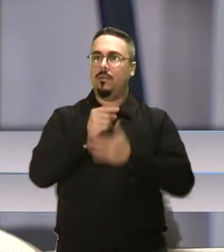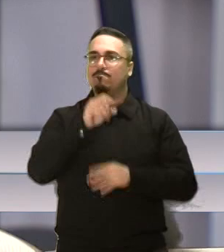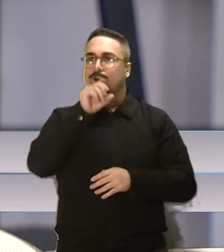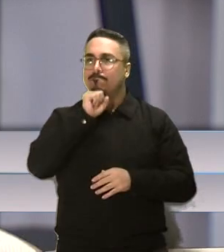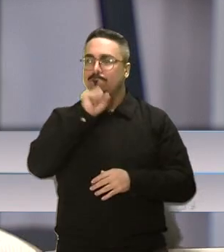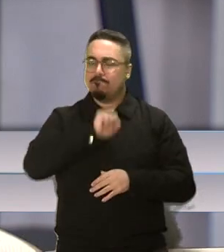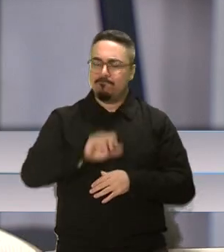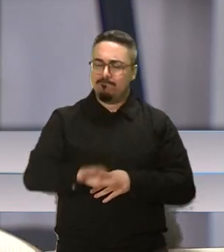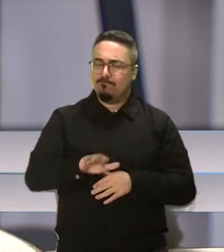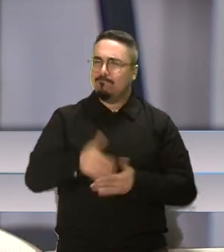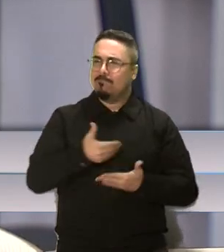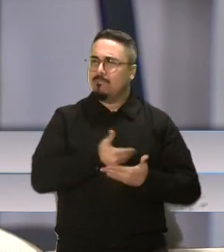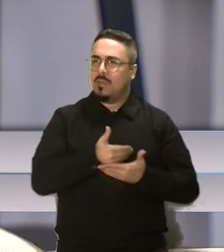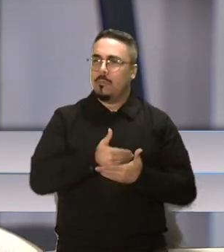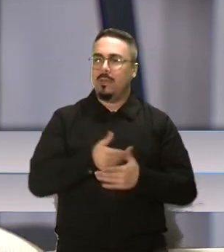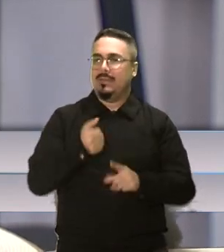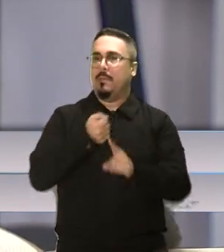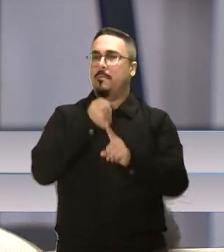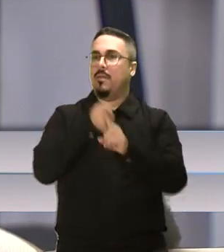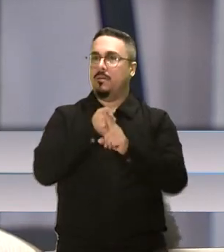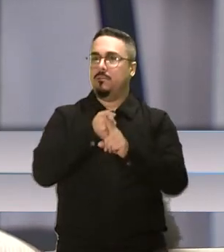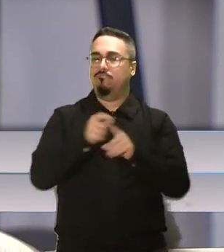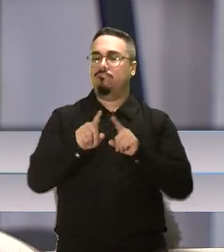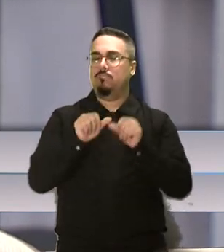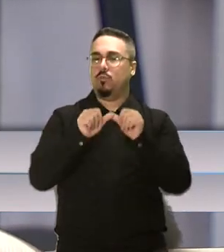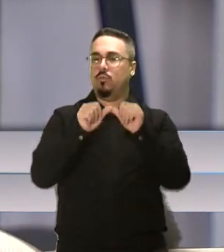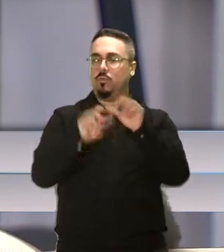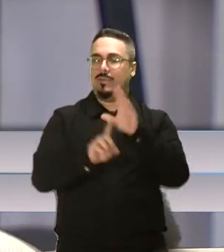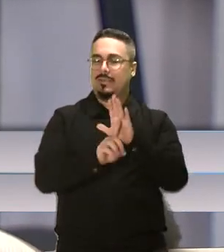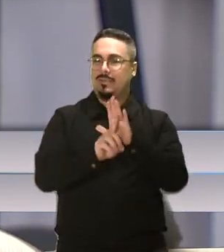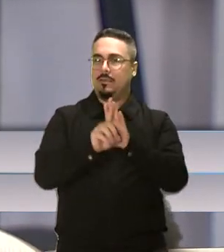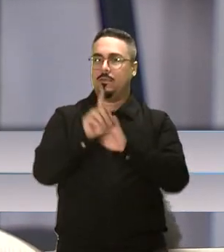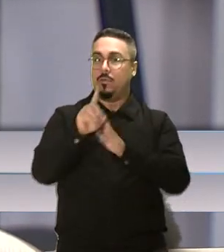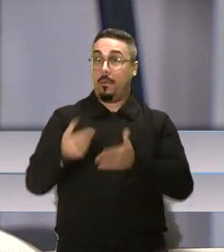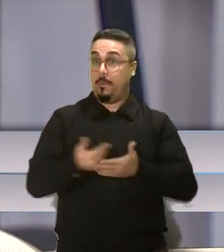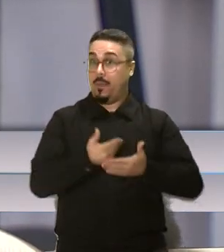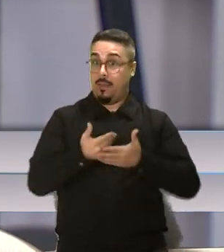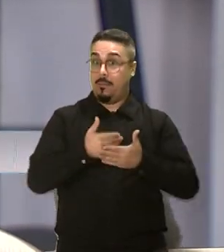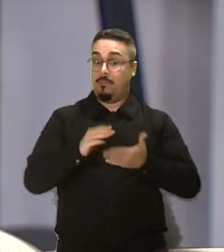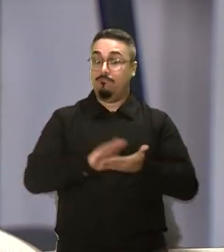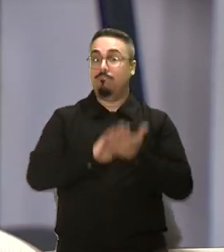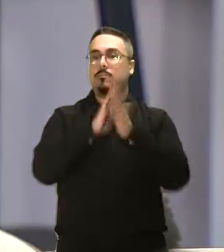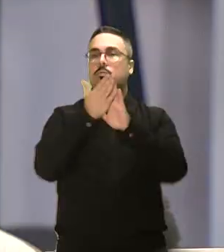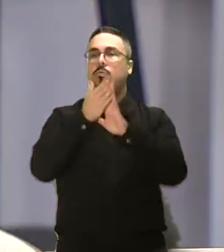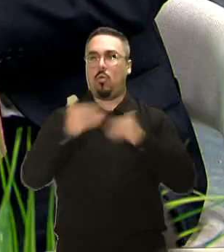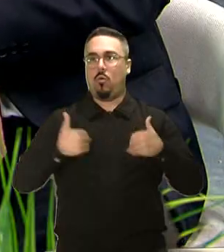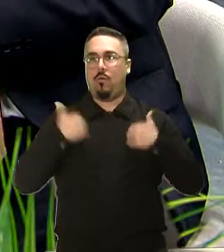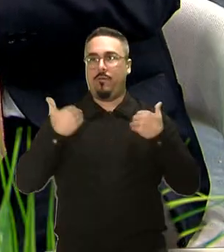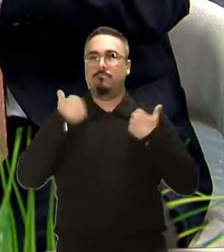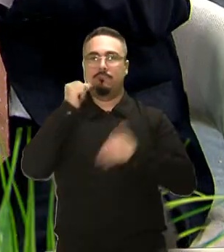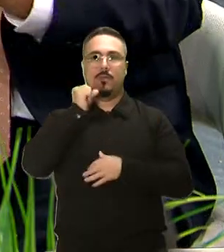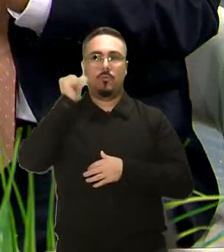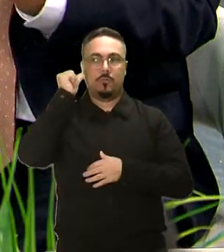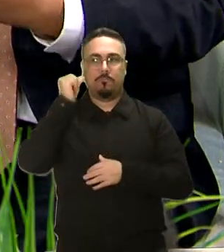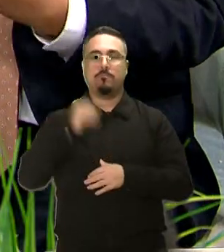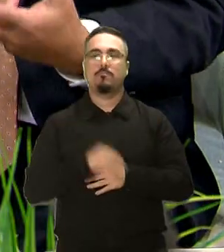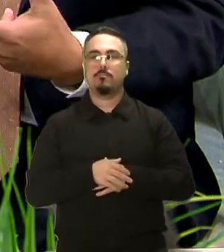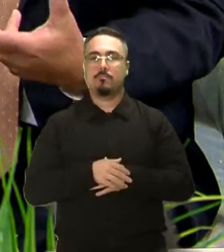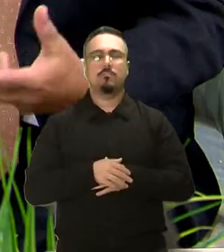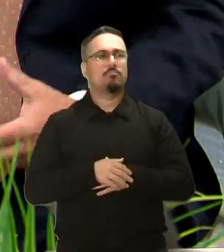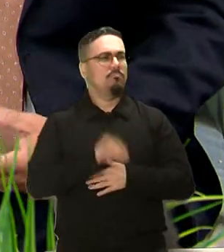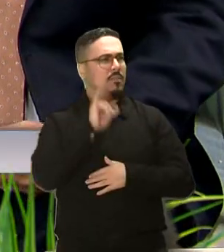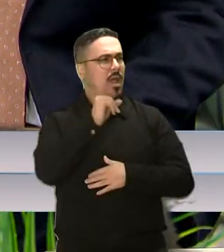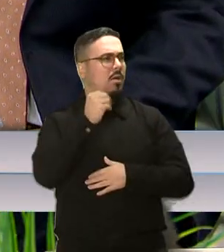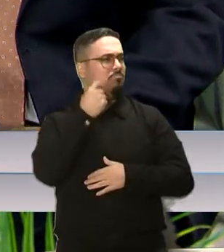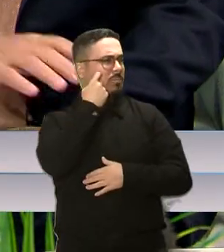y poder impactar para seguir desarrollando desde que son bebés hasta la población joven adulta Así que eh es algo que se fundó hace